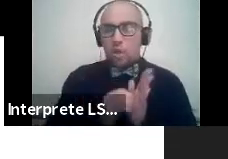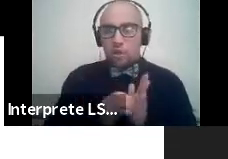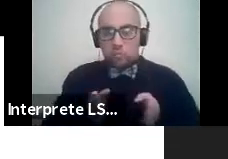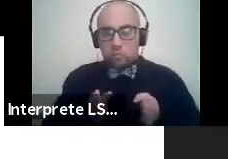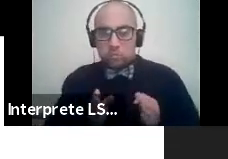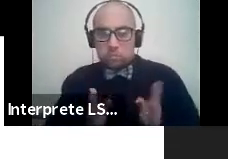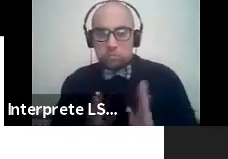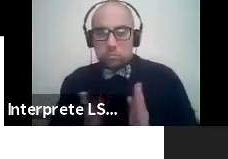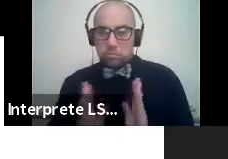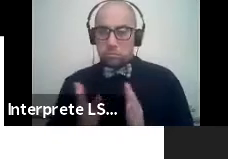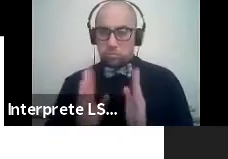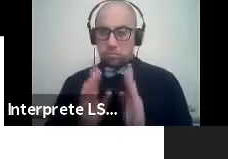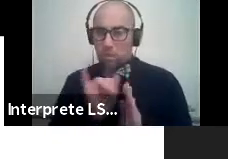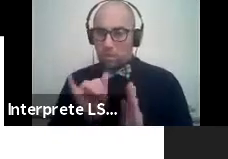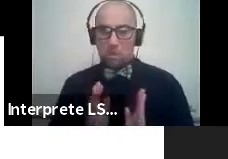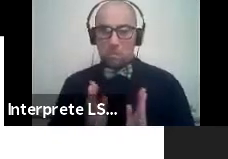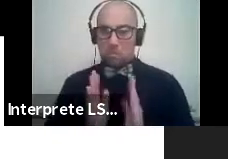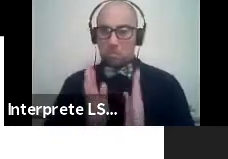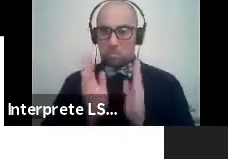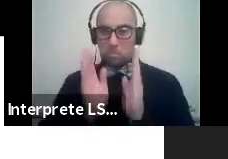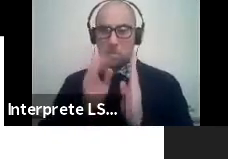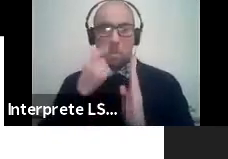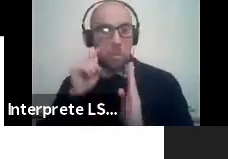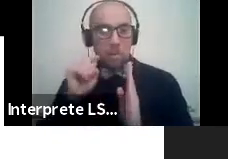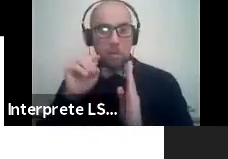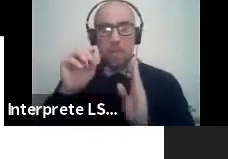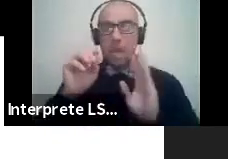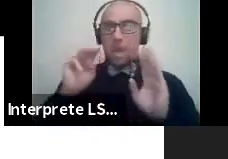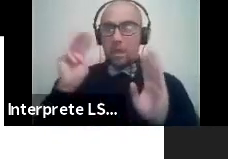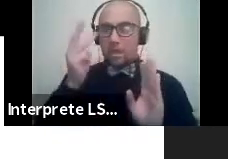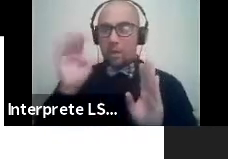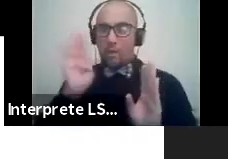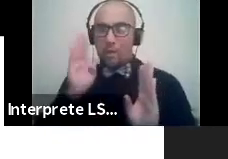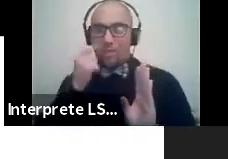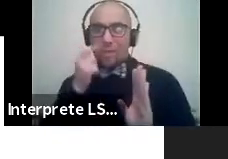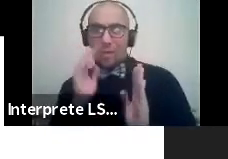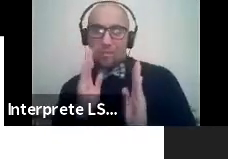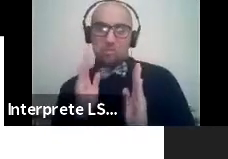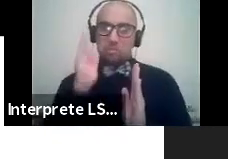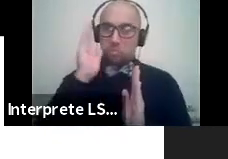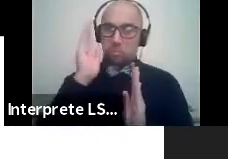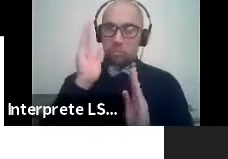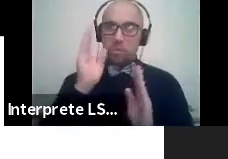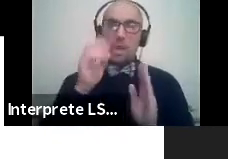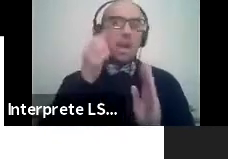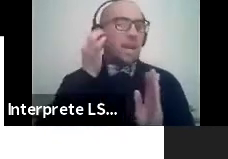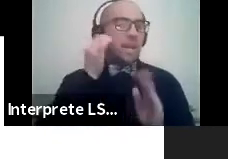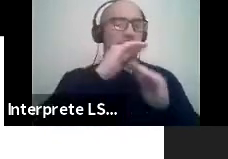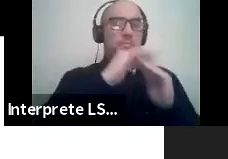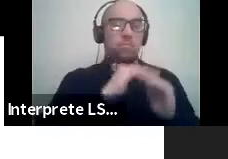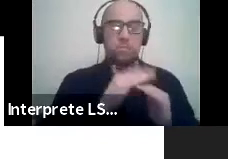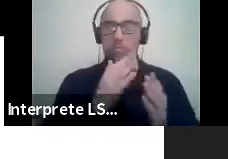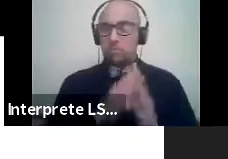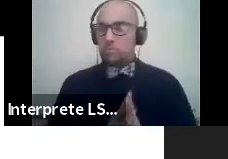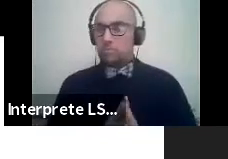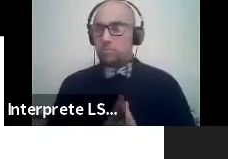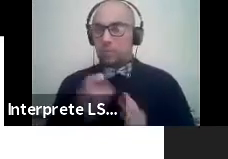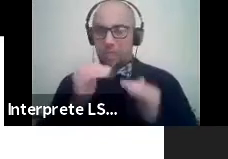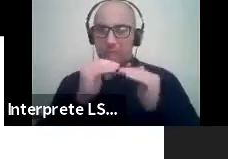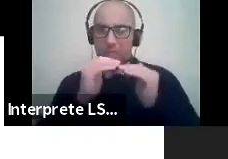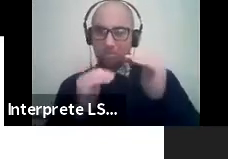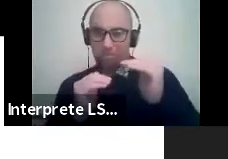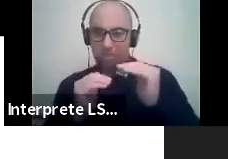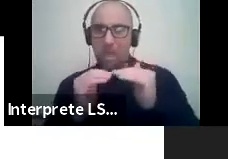tercero básico, los varones tienen un mejor puntaje en matemática que las niñas. O sea, la brecha